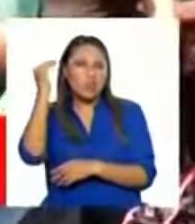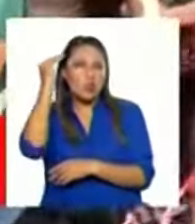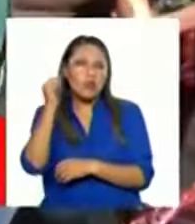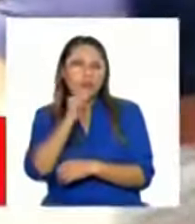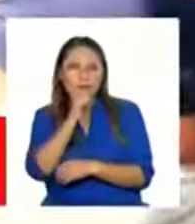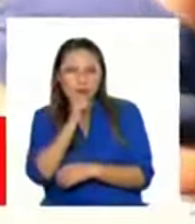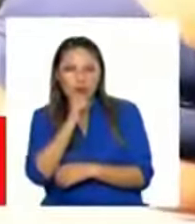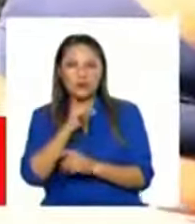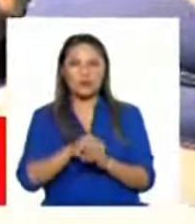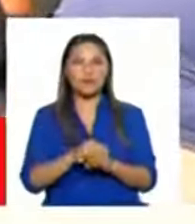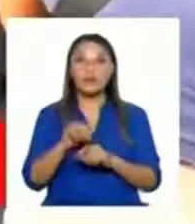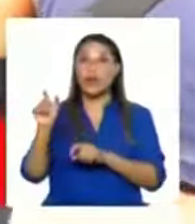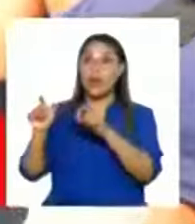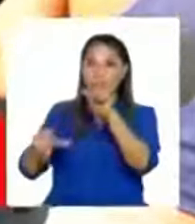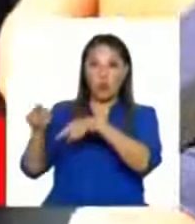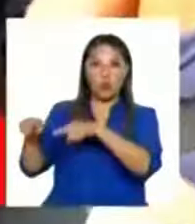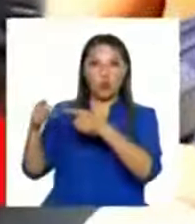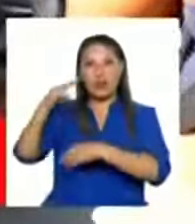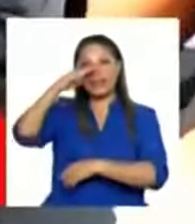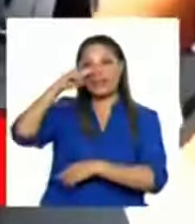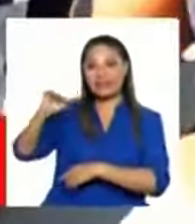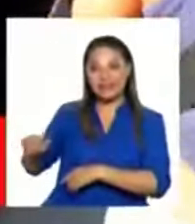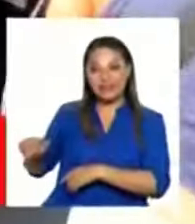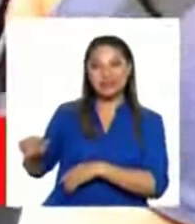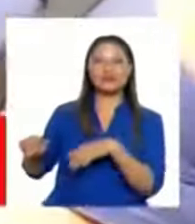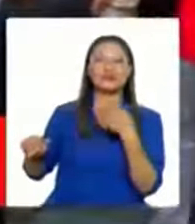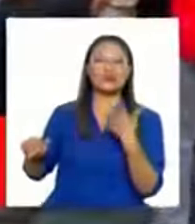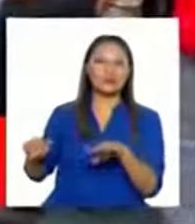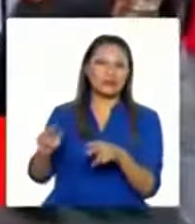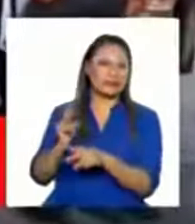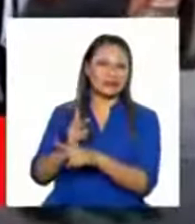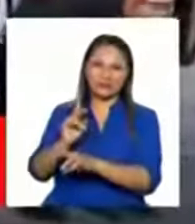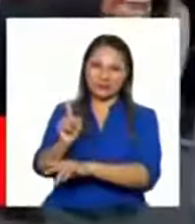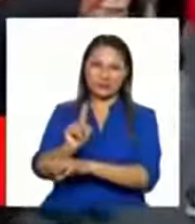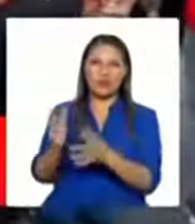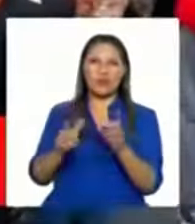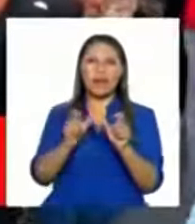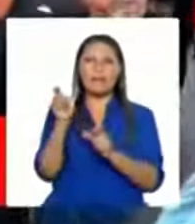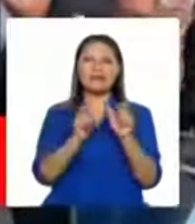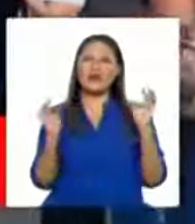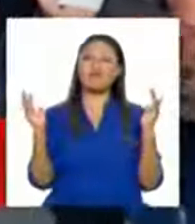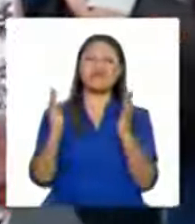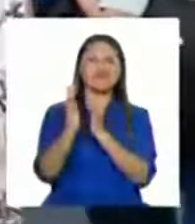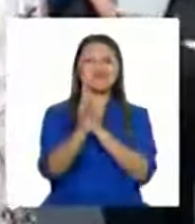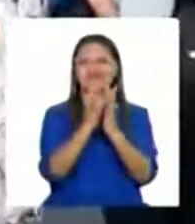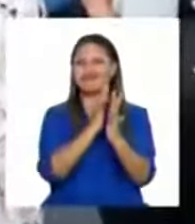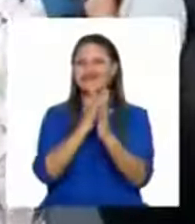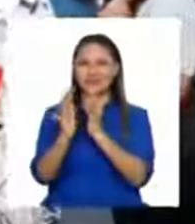que visitan los templos a no acudir con menores de edad debido a la aglomeración.